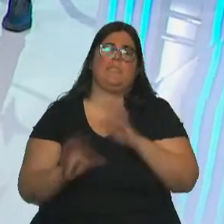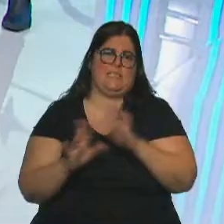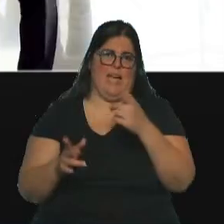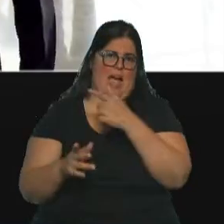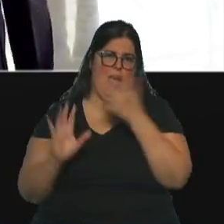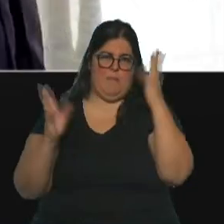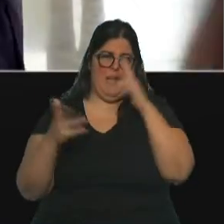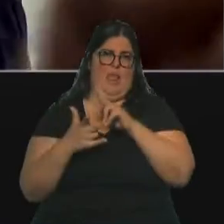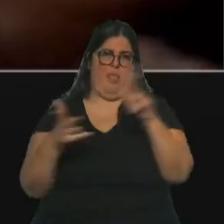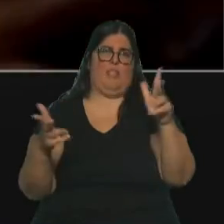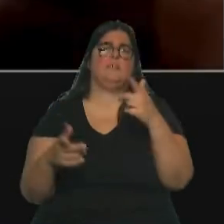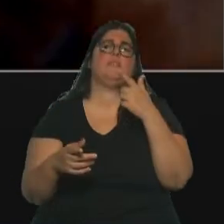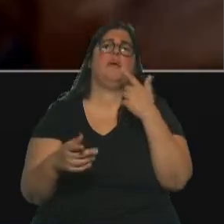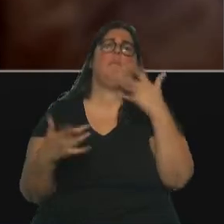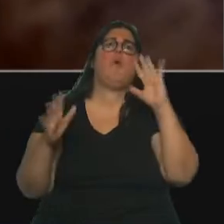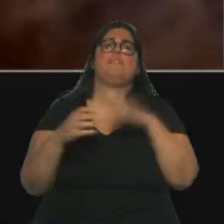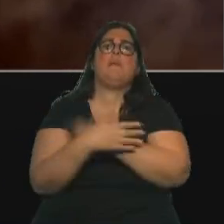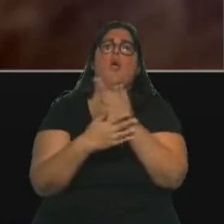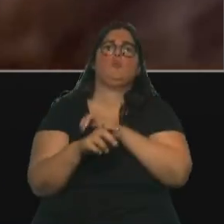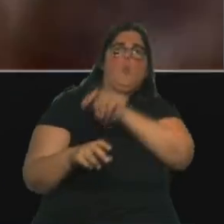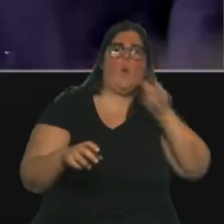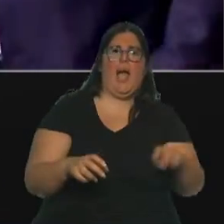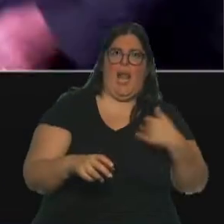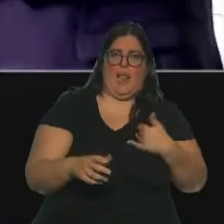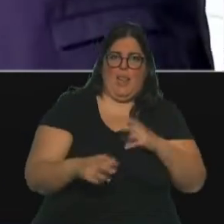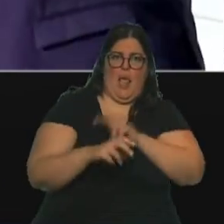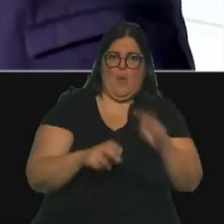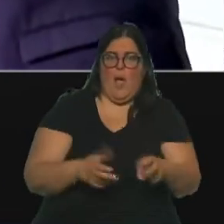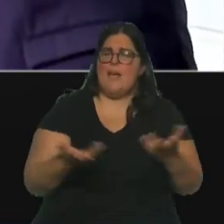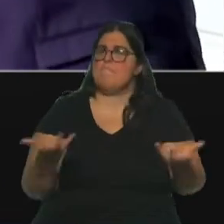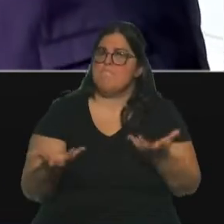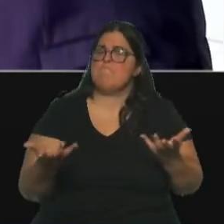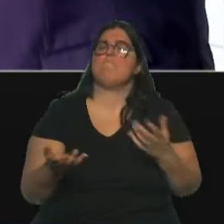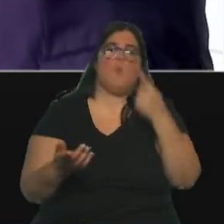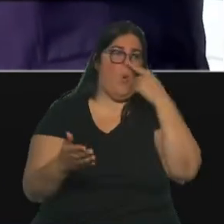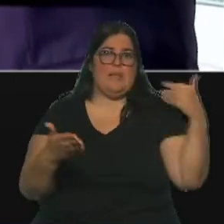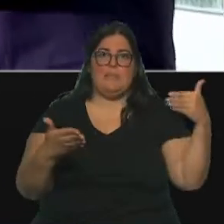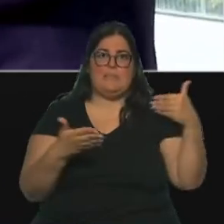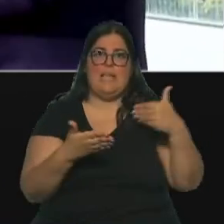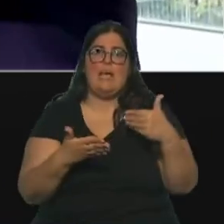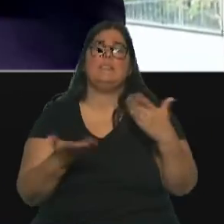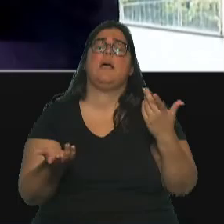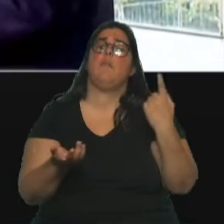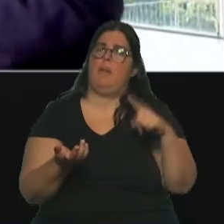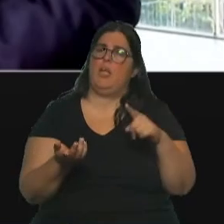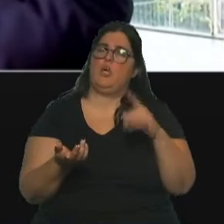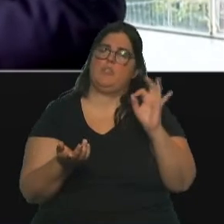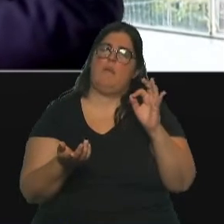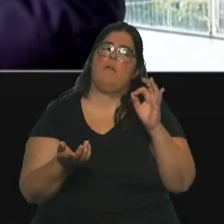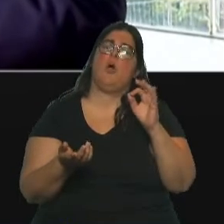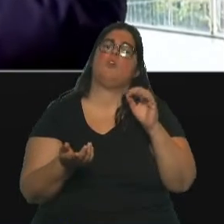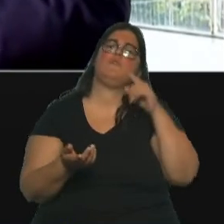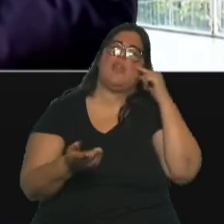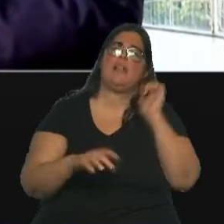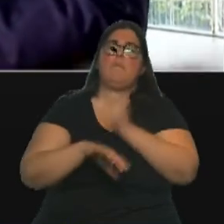se había vaticinado la posibilidad de salir del Mercosur, algo que parece que ha bajado en la última instancia, pero que sí se espera una postura muy distinta a la del gobierno de